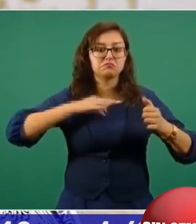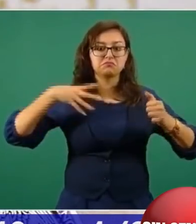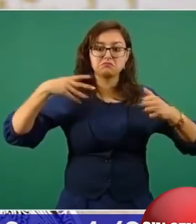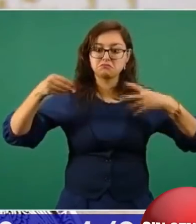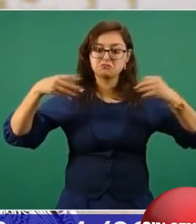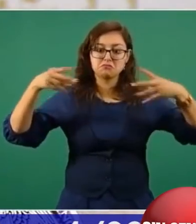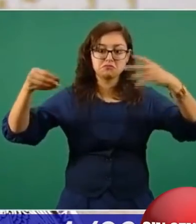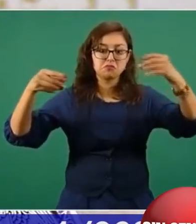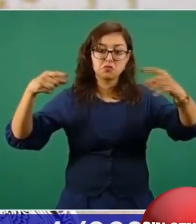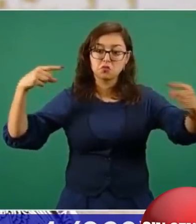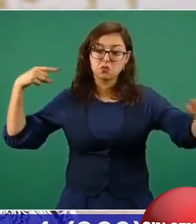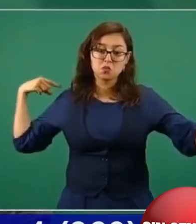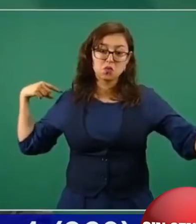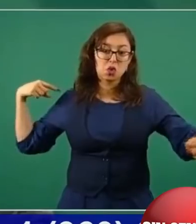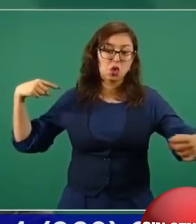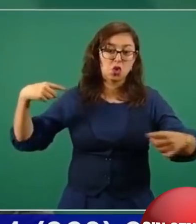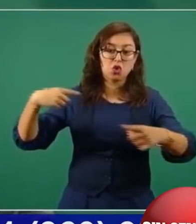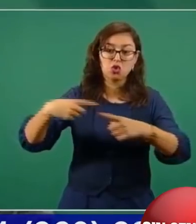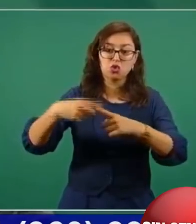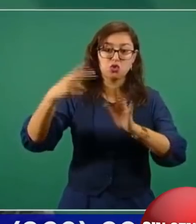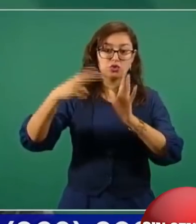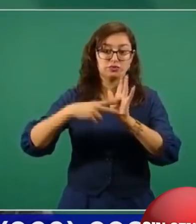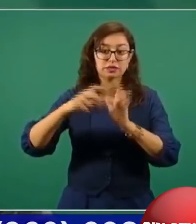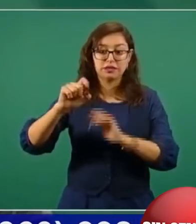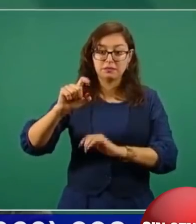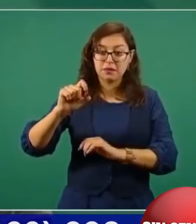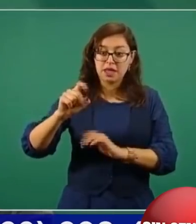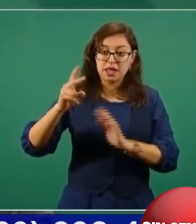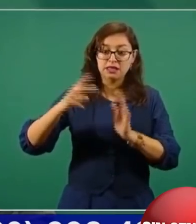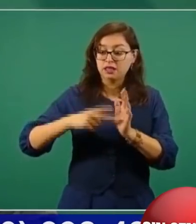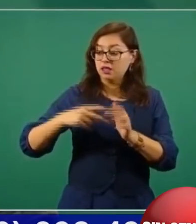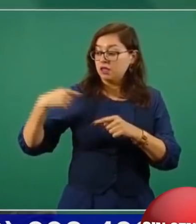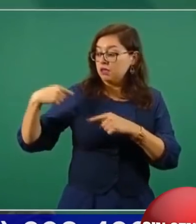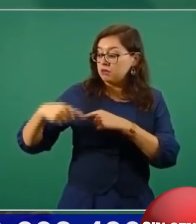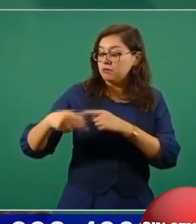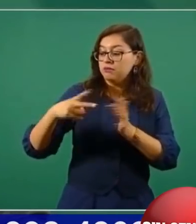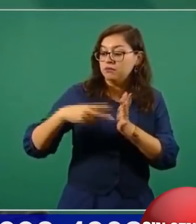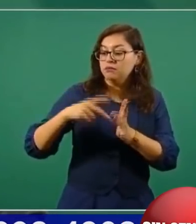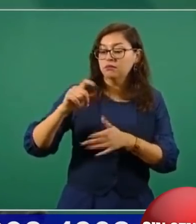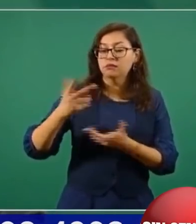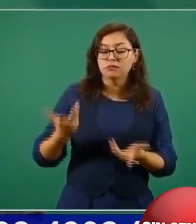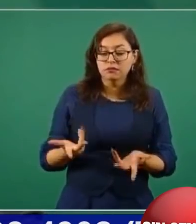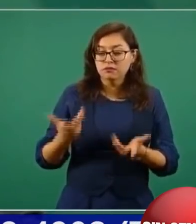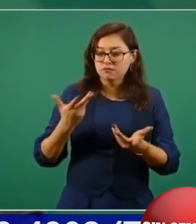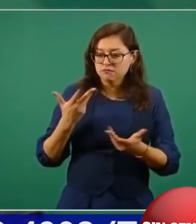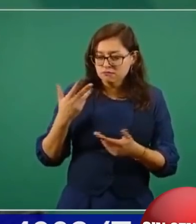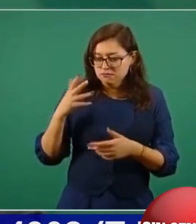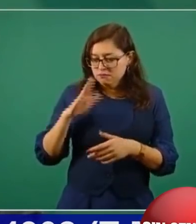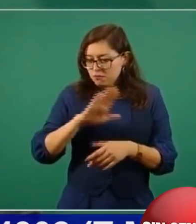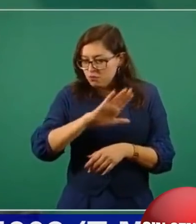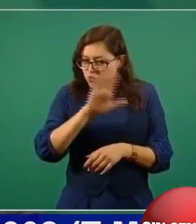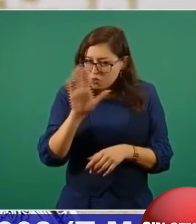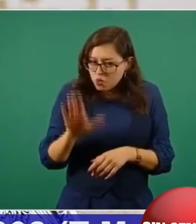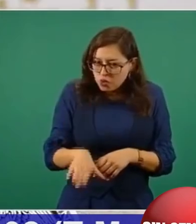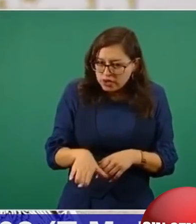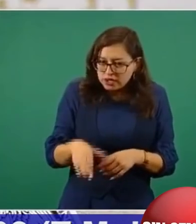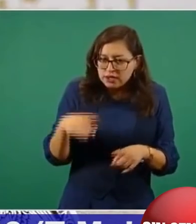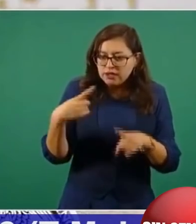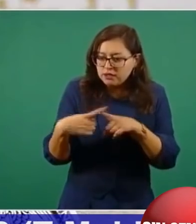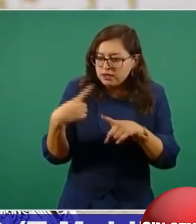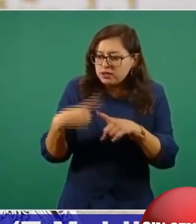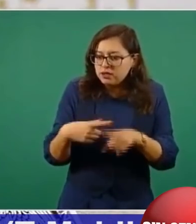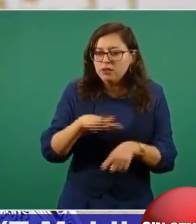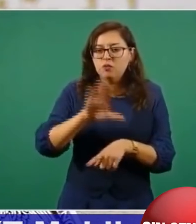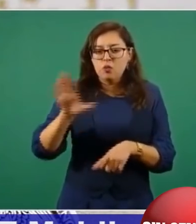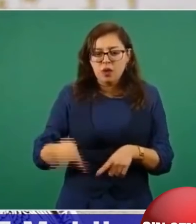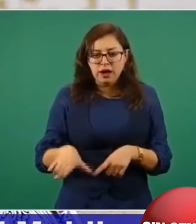seguido durante todo 2020, hemos hecho distintos análisis. Uno de ellos es la letalidad. La letalidad es la proporción